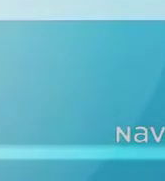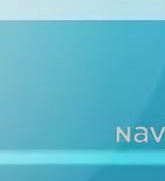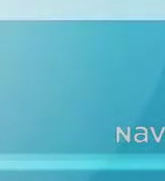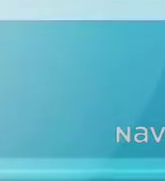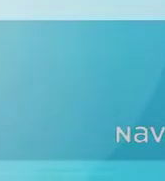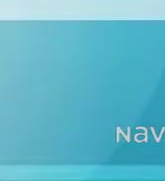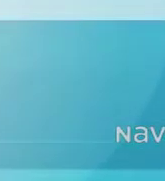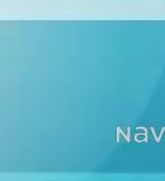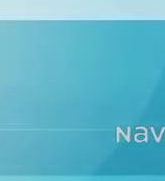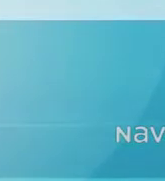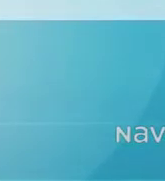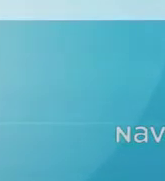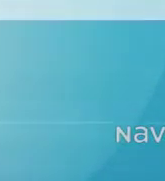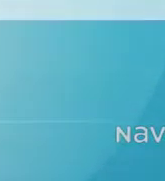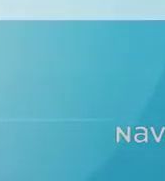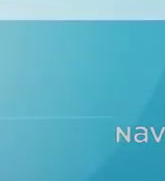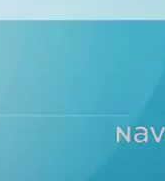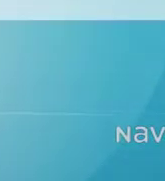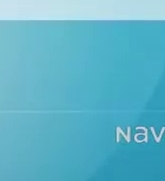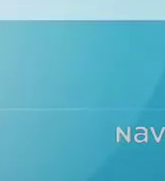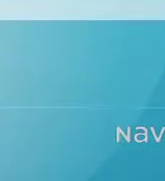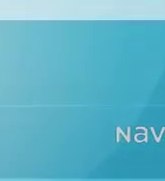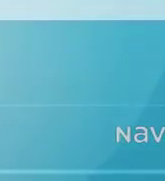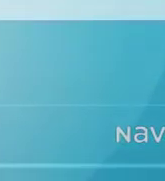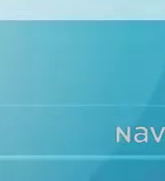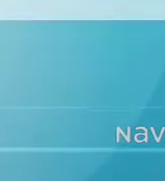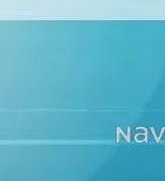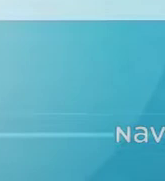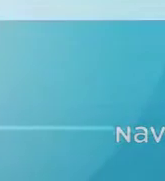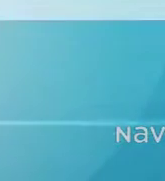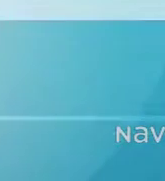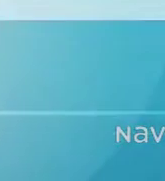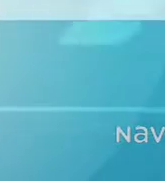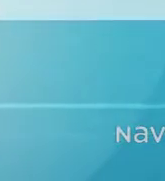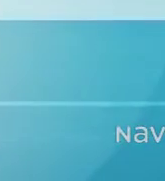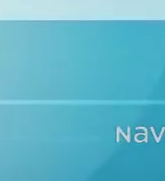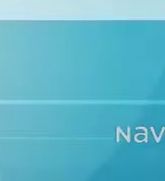Formación Iturrondo y se dirige prioritariamente a personas en situación de desempleo.